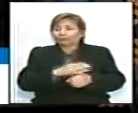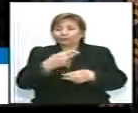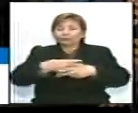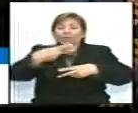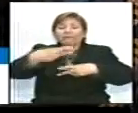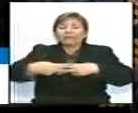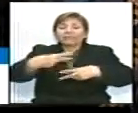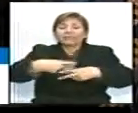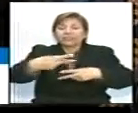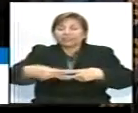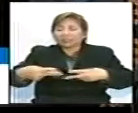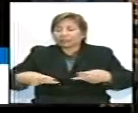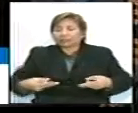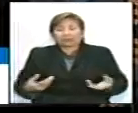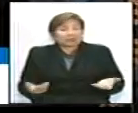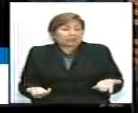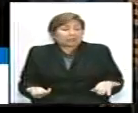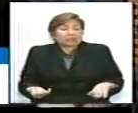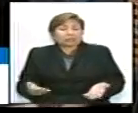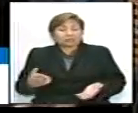vecinales.